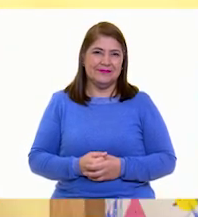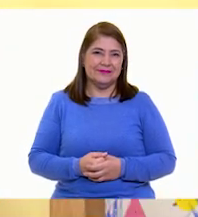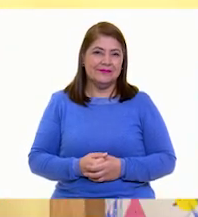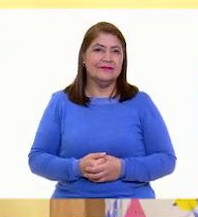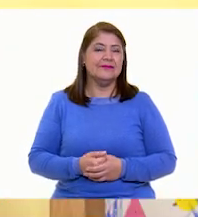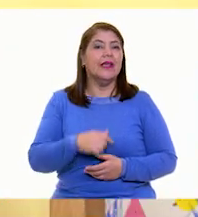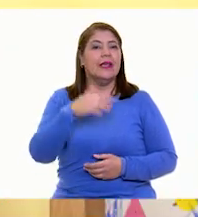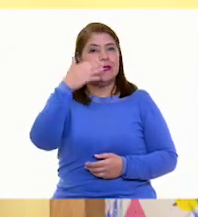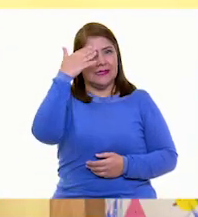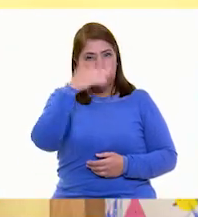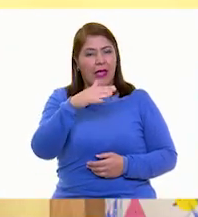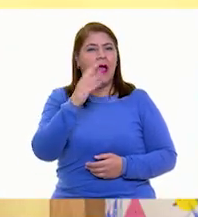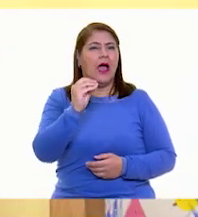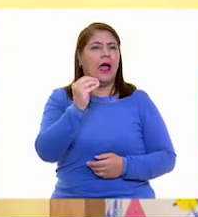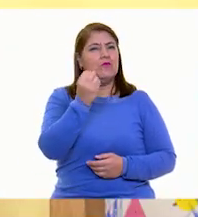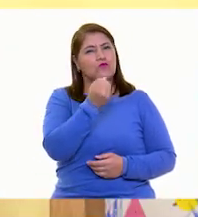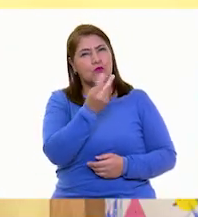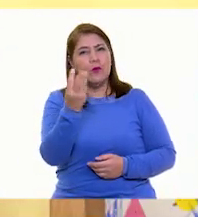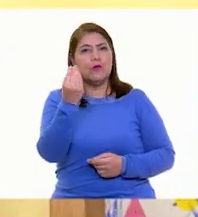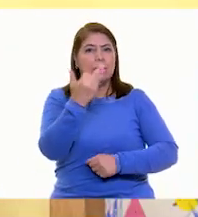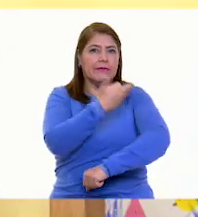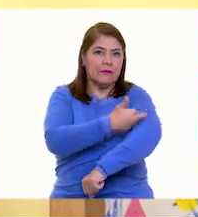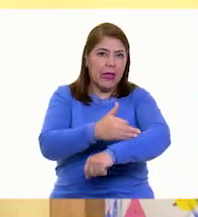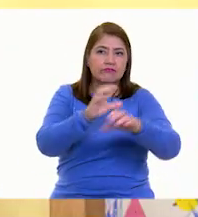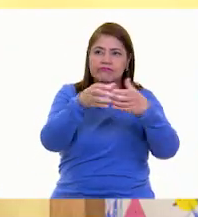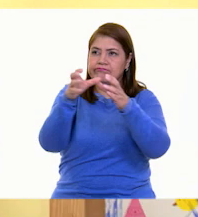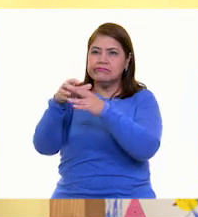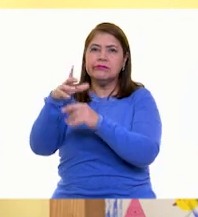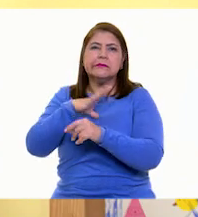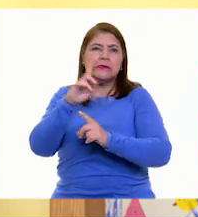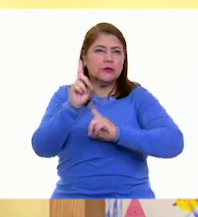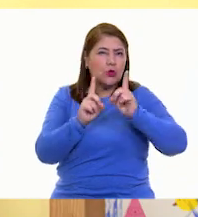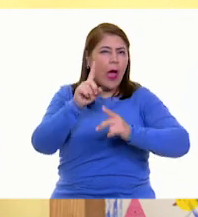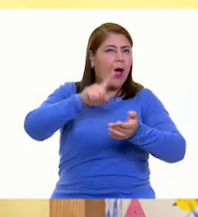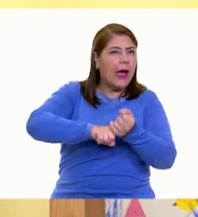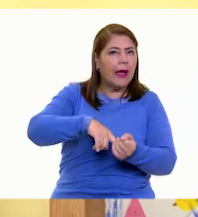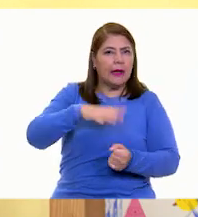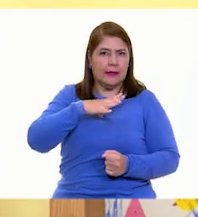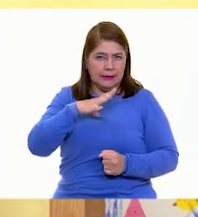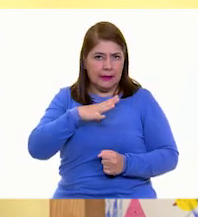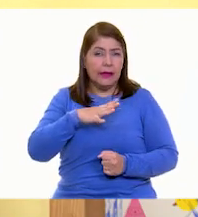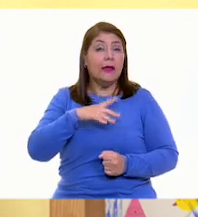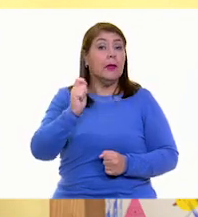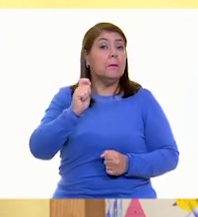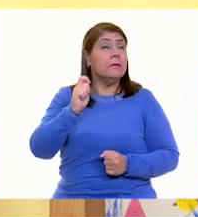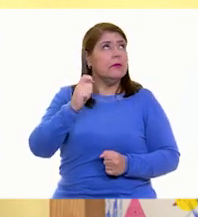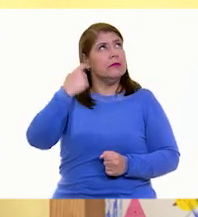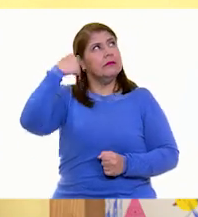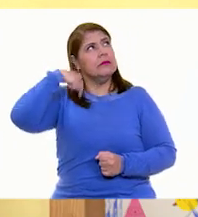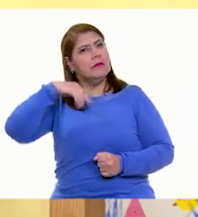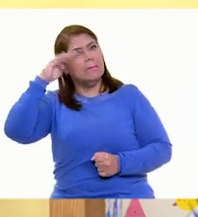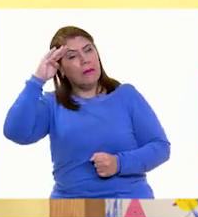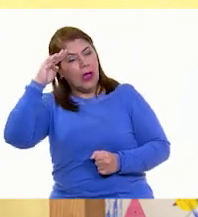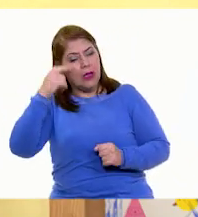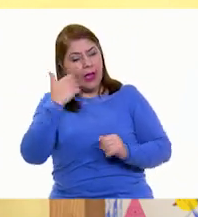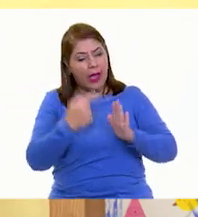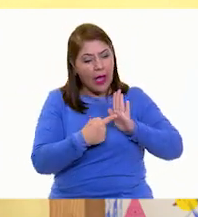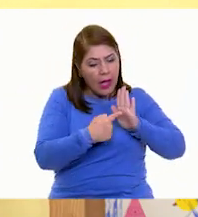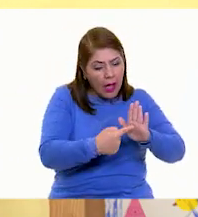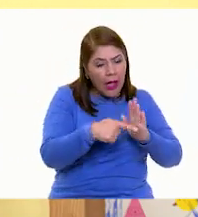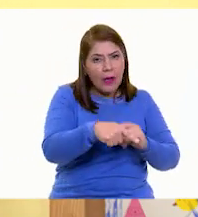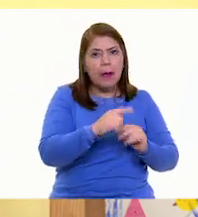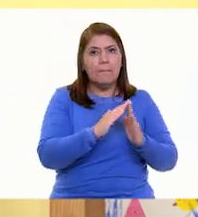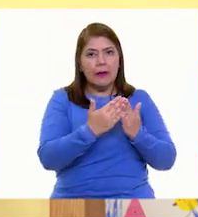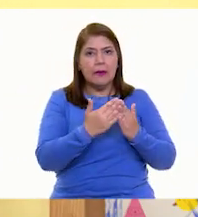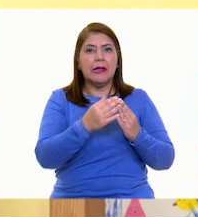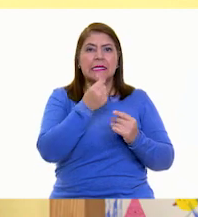Sé que muchas familias tienen las mismas dudas y esto quiere decir que están preocupados por presentarles libros a las niñas y niños